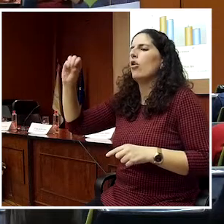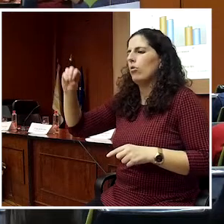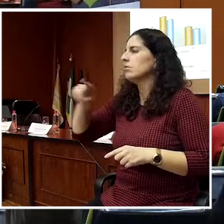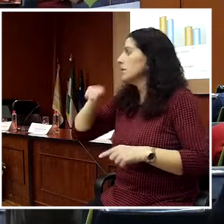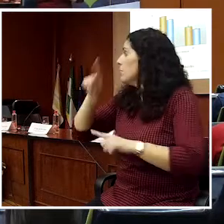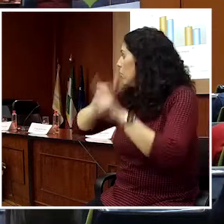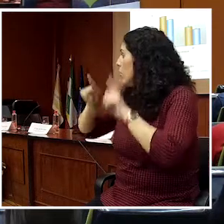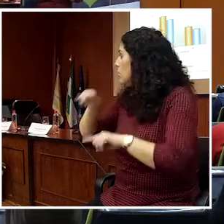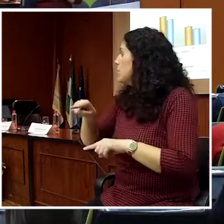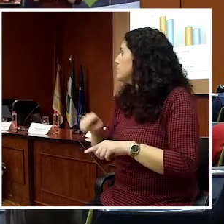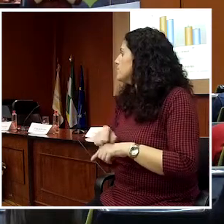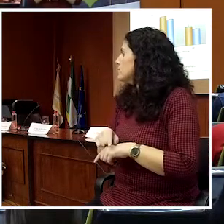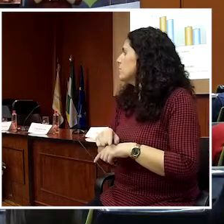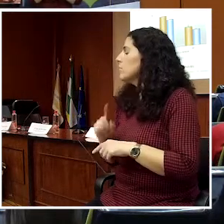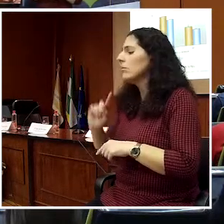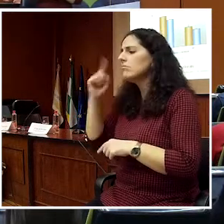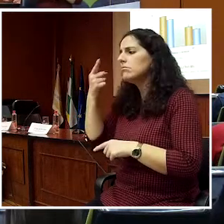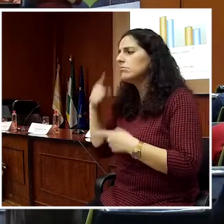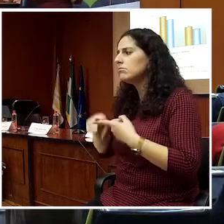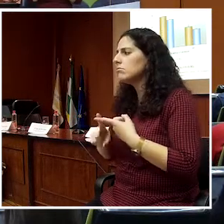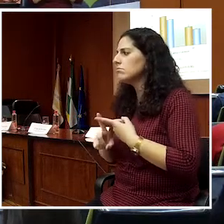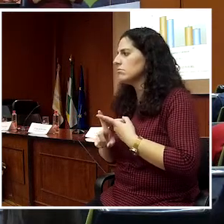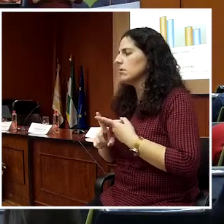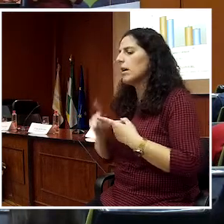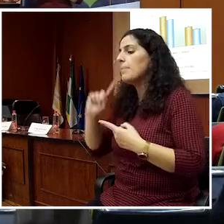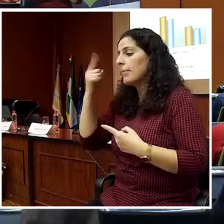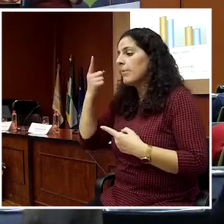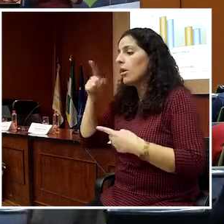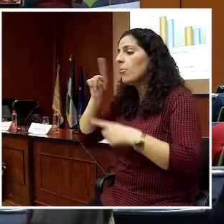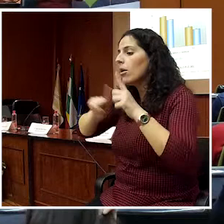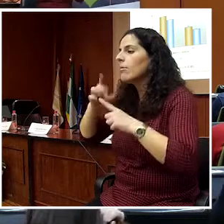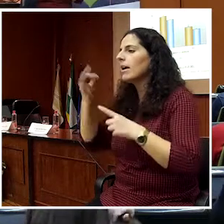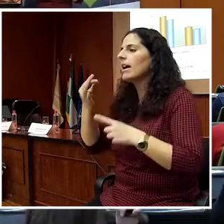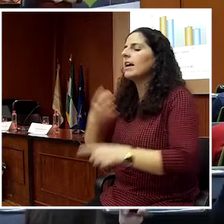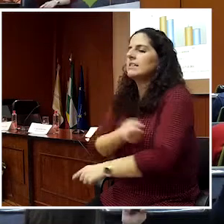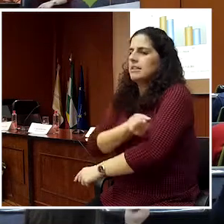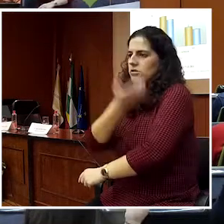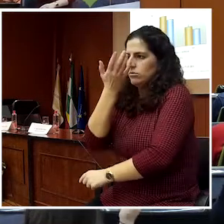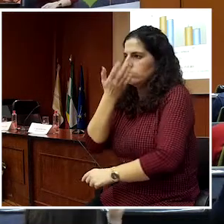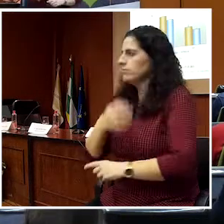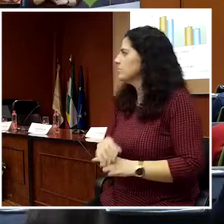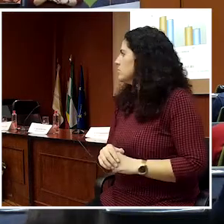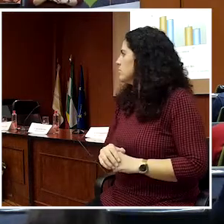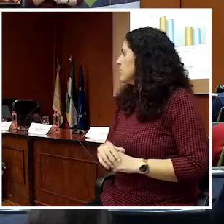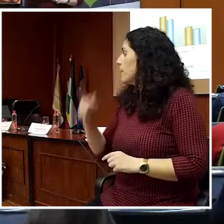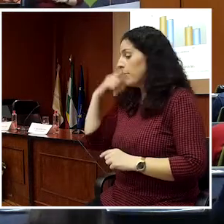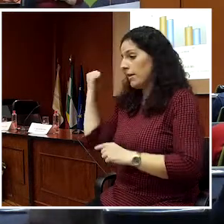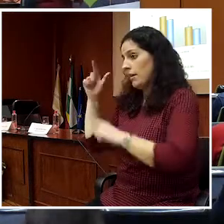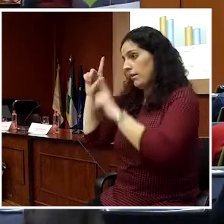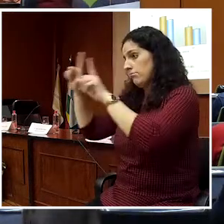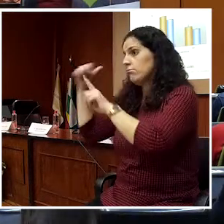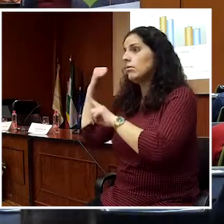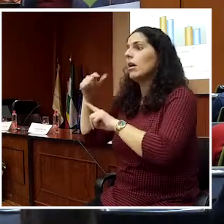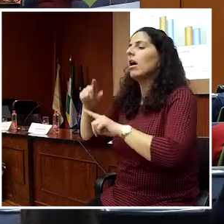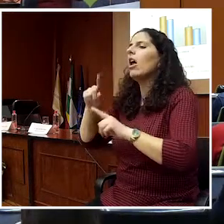tiene como uno de sus parámetros alterados la tensión arterial. Si vemos aquí en esta diapositiva